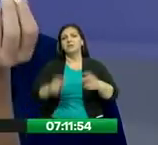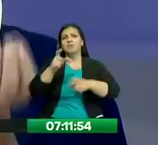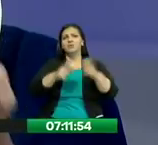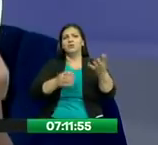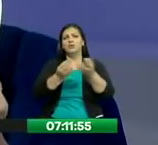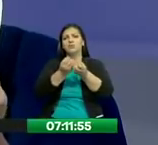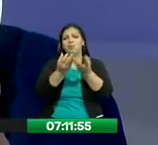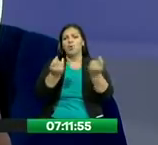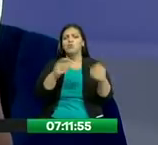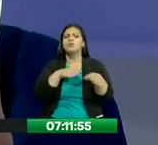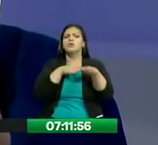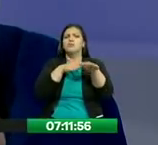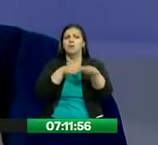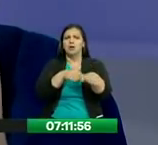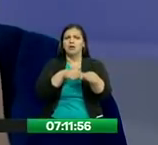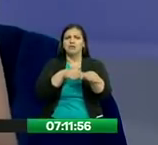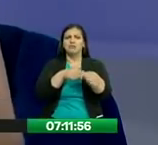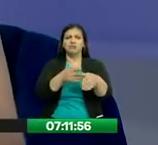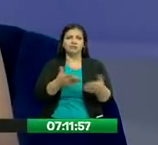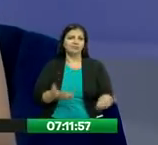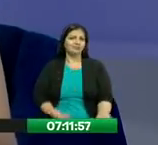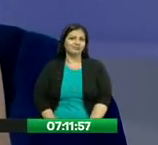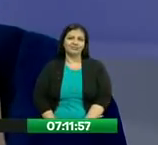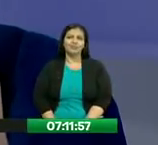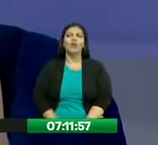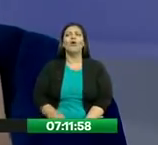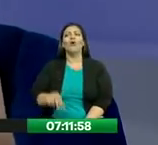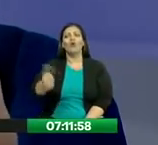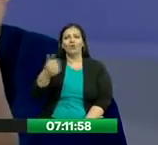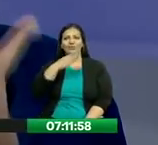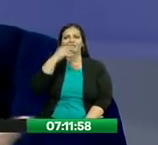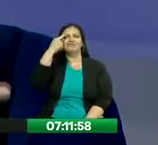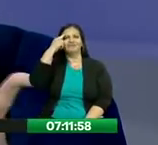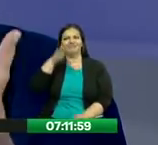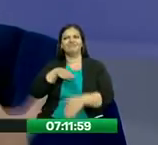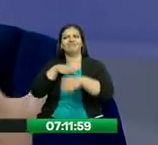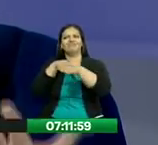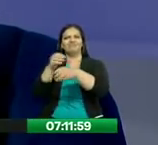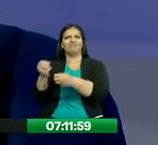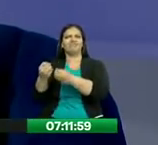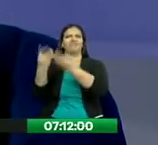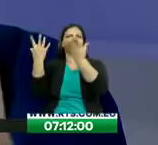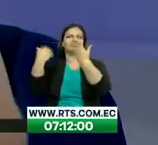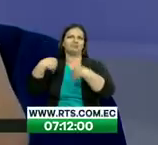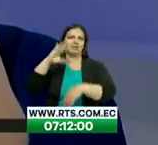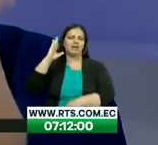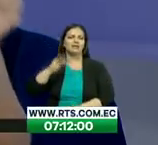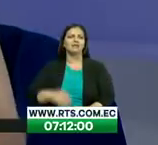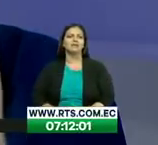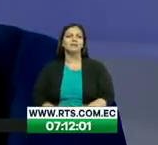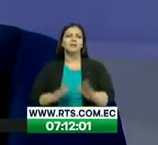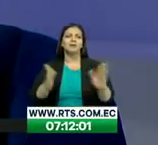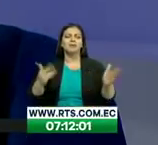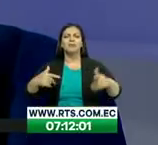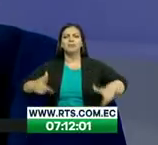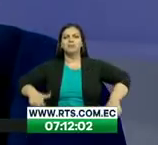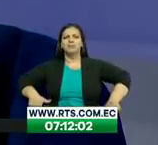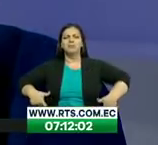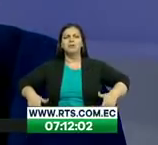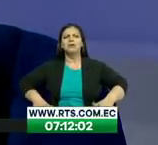respaldo popular que le cuesta a un presidente tomar, o que debería tener un presidente para tomar una medida así, fue difícil que se haya